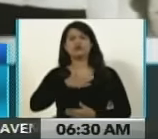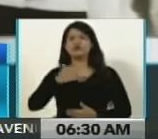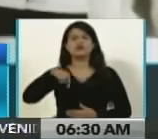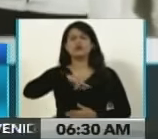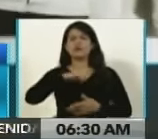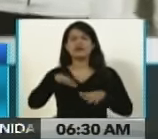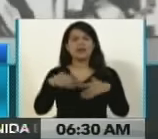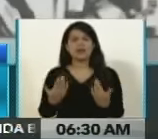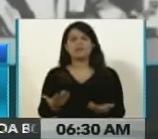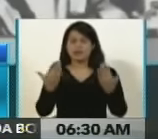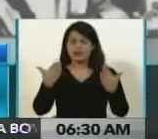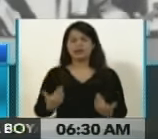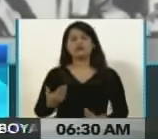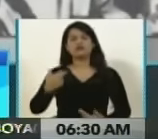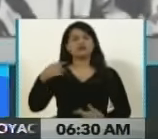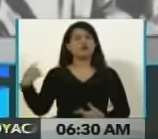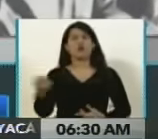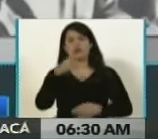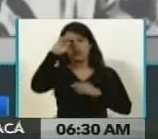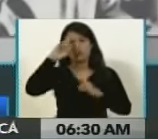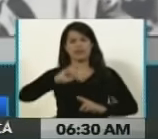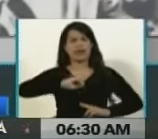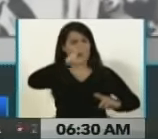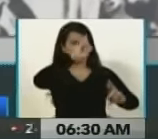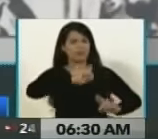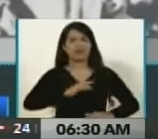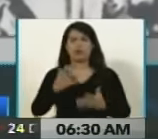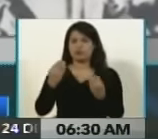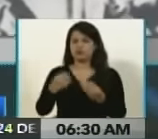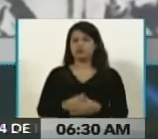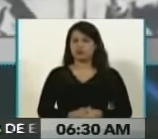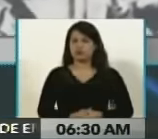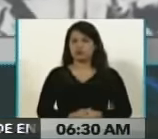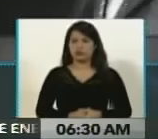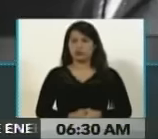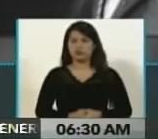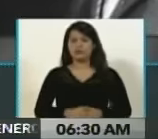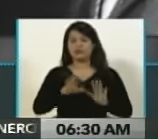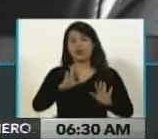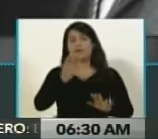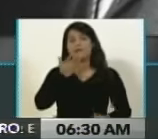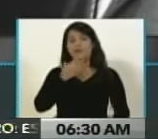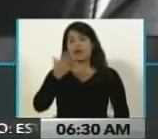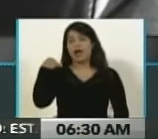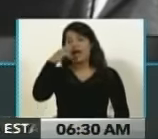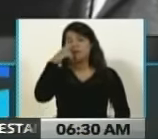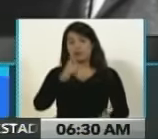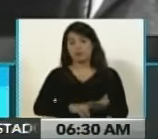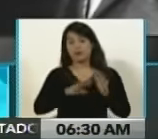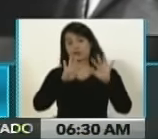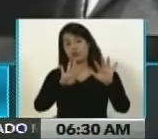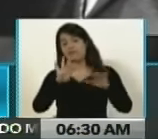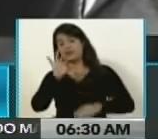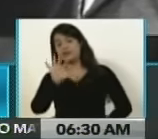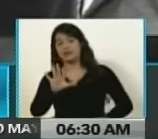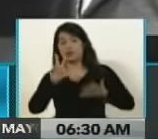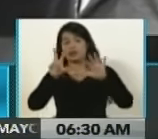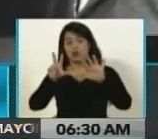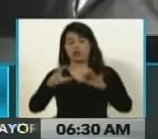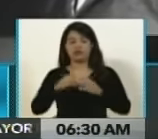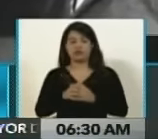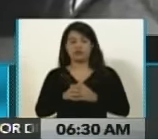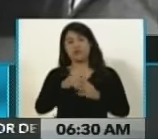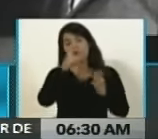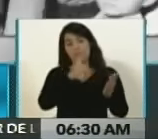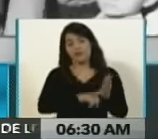éramos figuras respetadas públicamente, ¿no? Un dirigente estudiantil de los años 58, 60... era